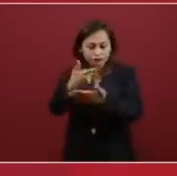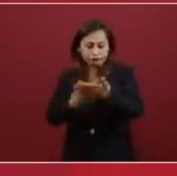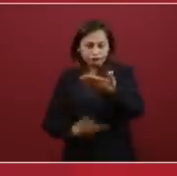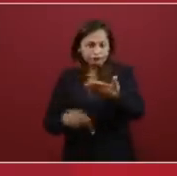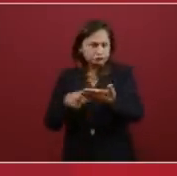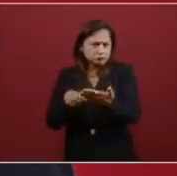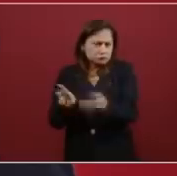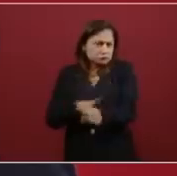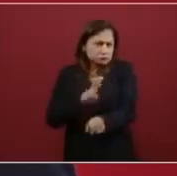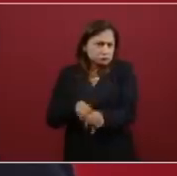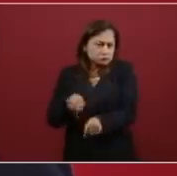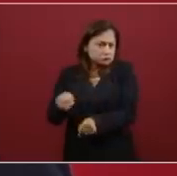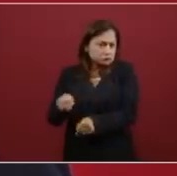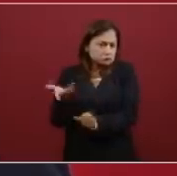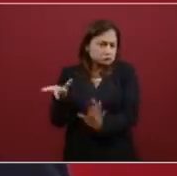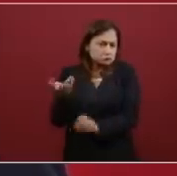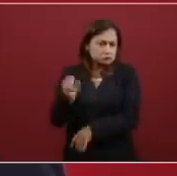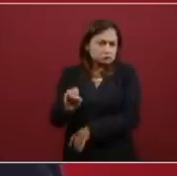normales, esté